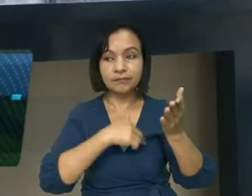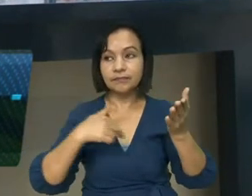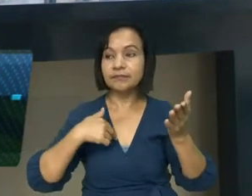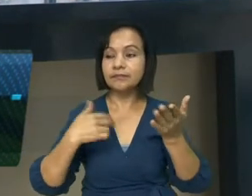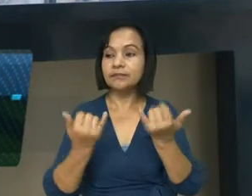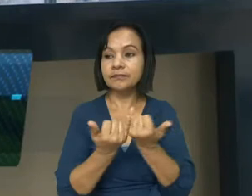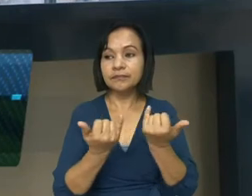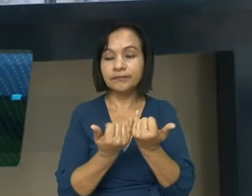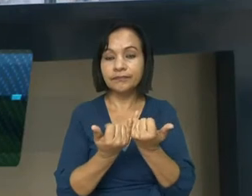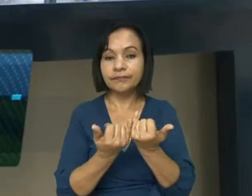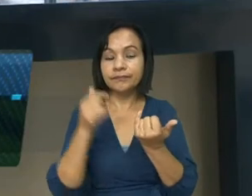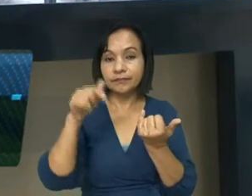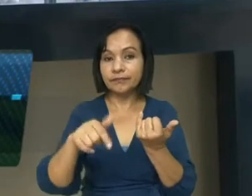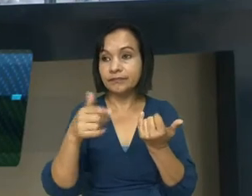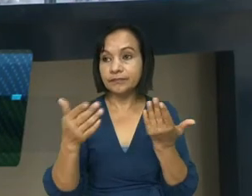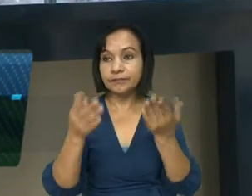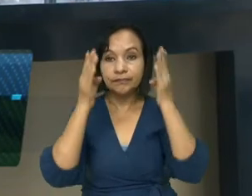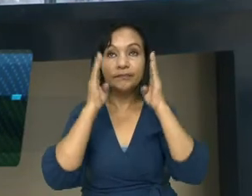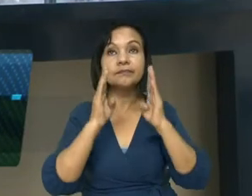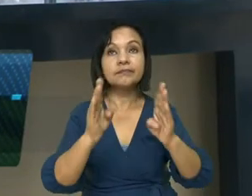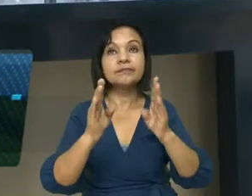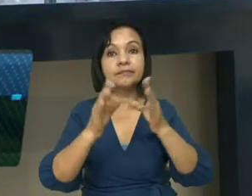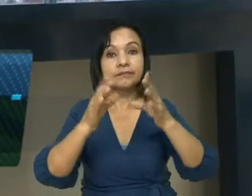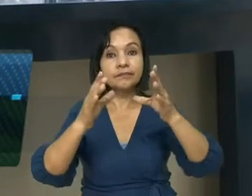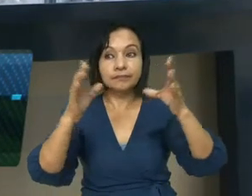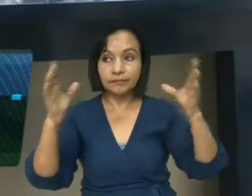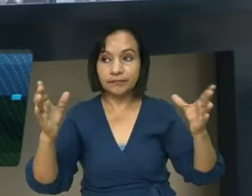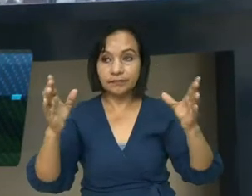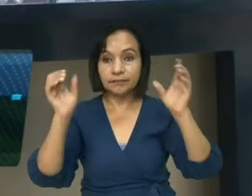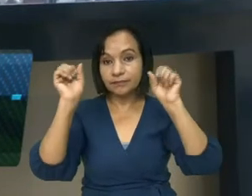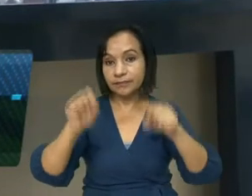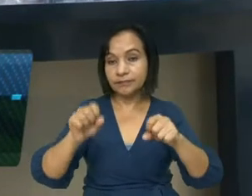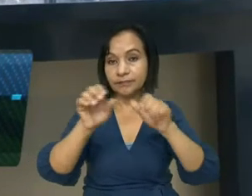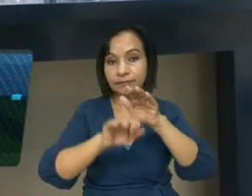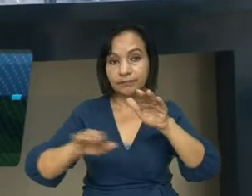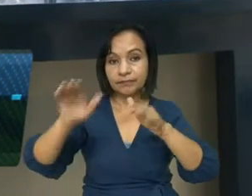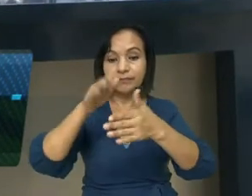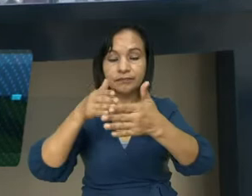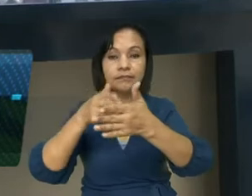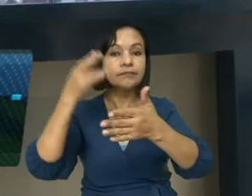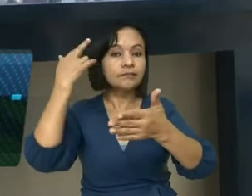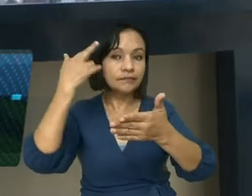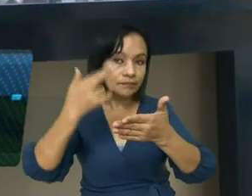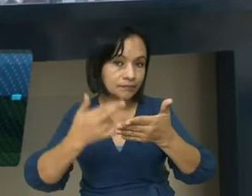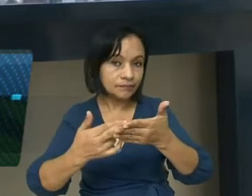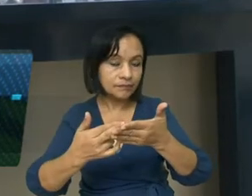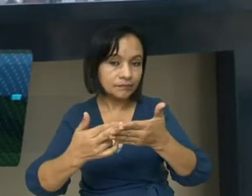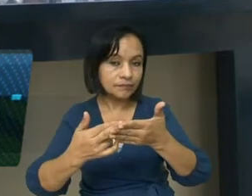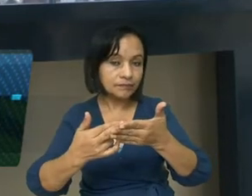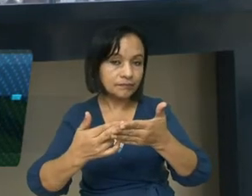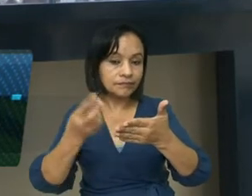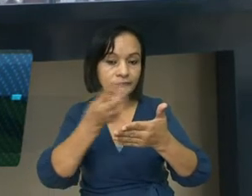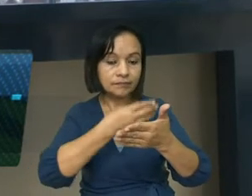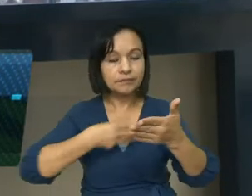la demanda de este tipo de servicio también va creciendo y las posibilidades son limitadas. Recordemos de que en nuestro